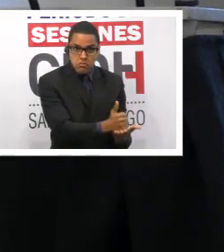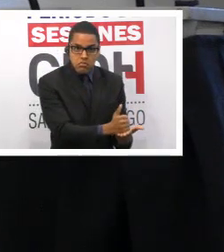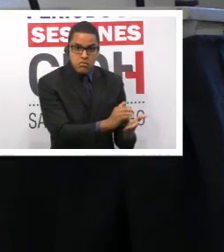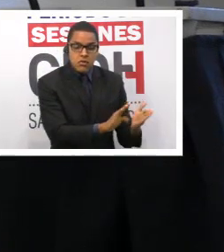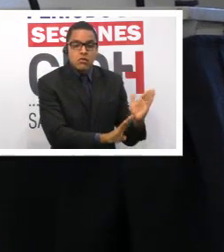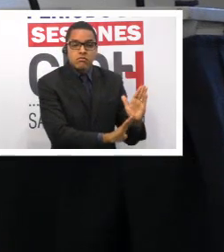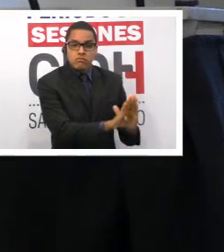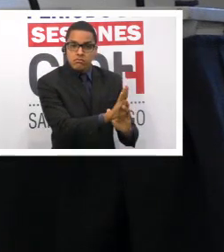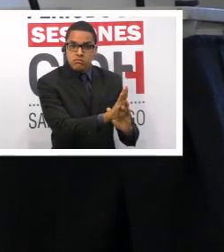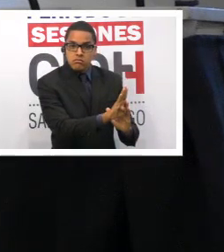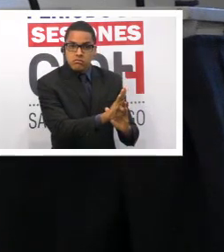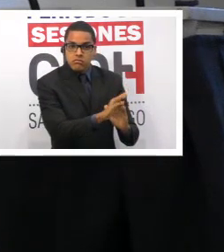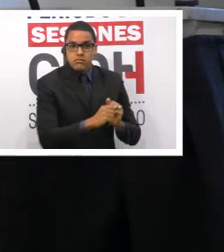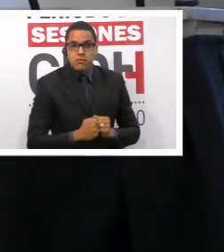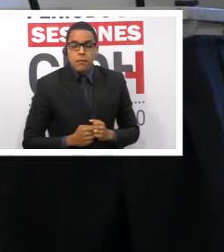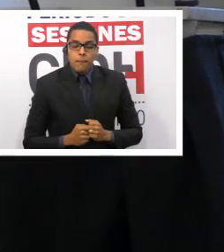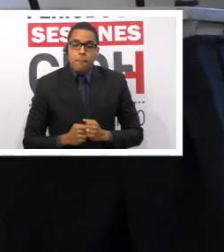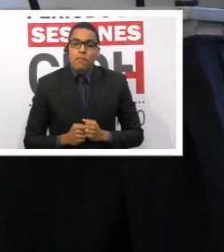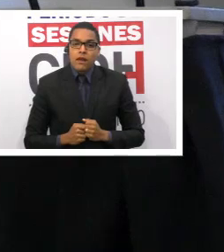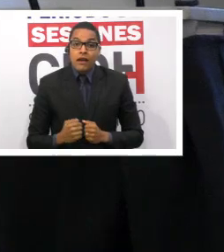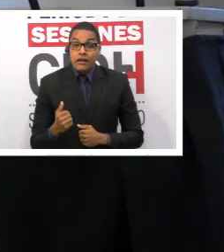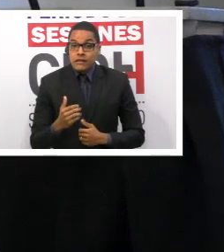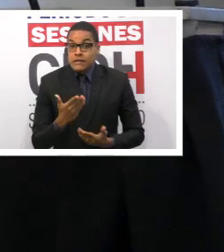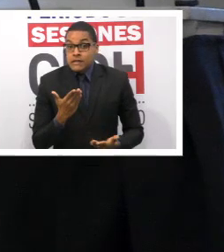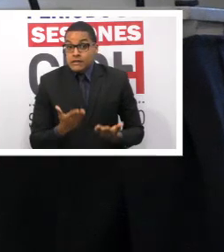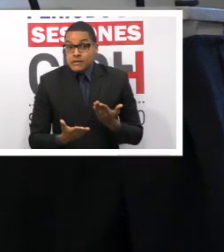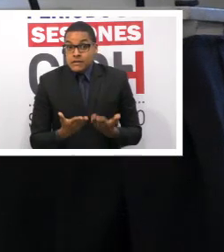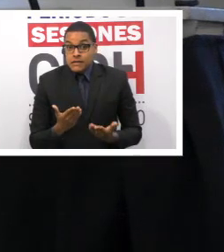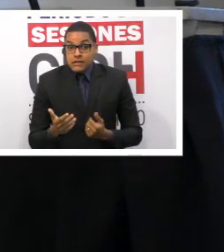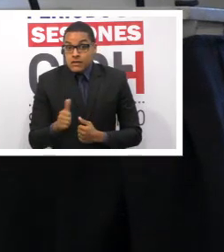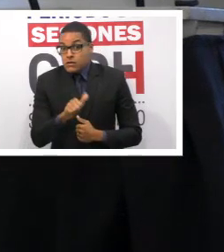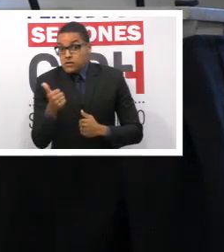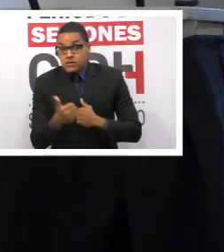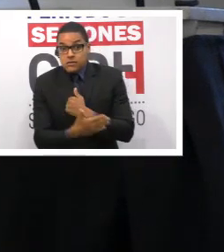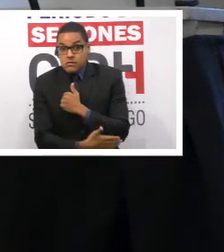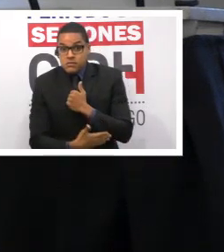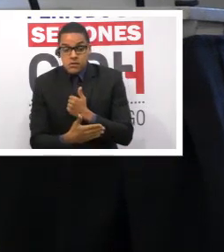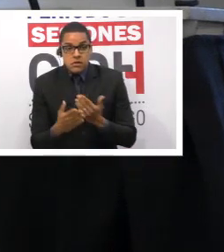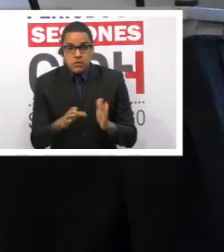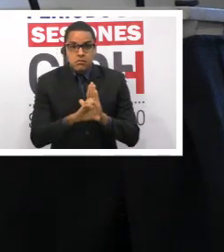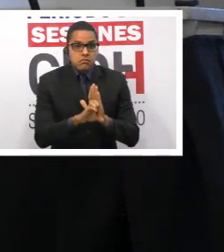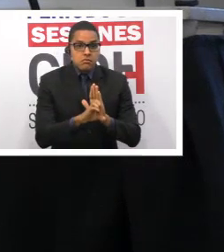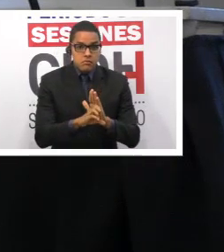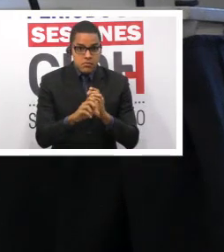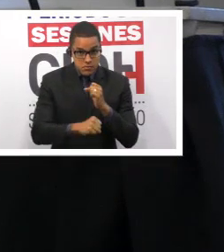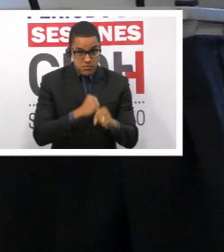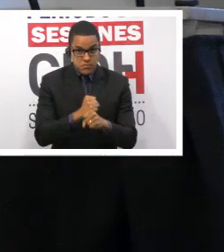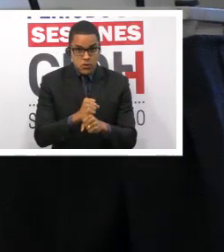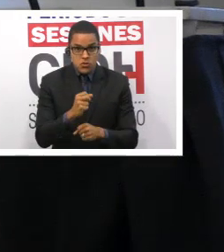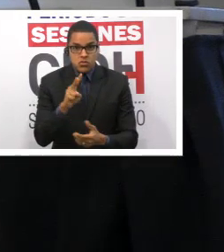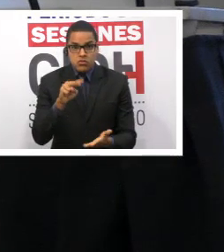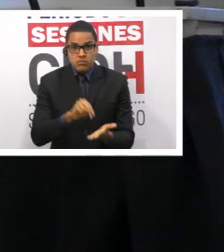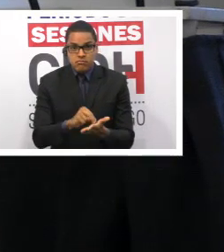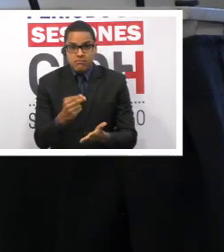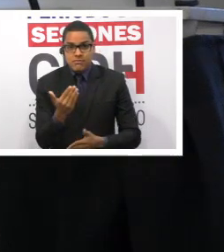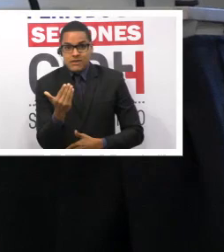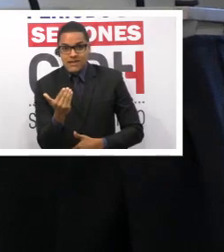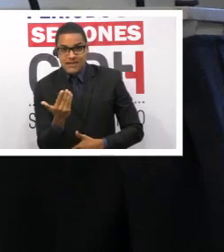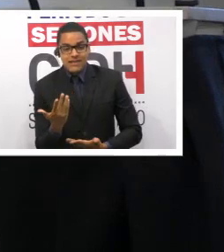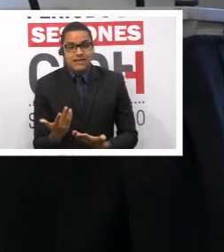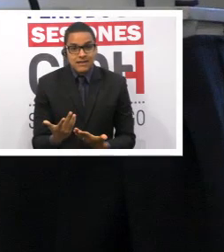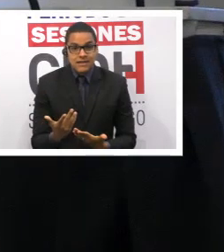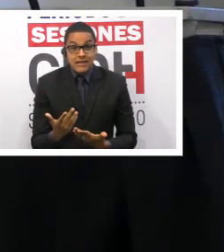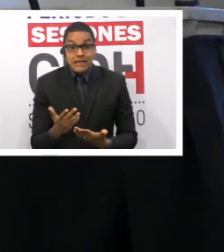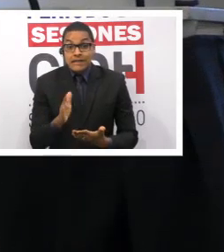reducción de la desigualdad se ha vuelto más lenta en la región y en 2017 el número de personas pobres en américa latina aumentó por